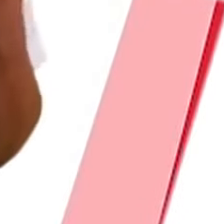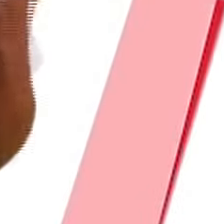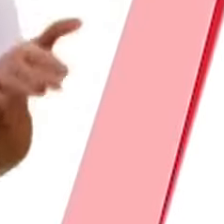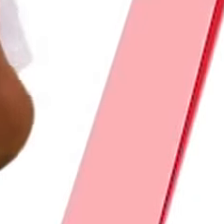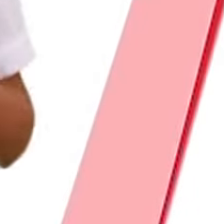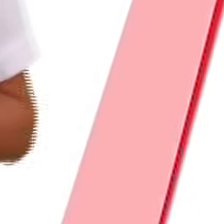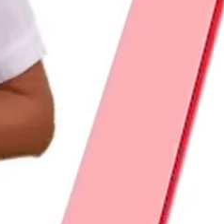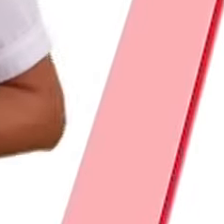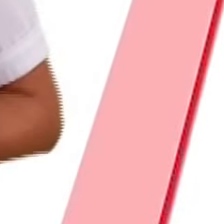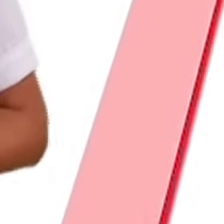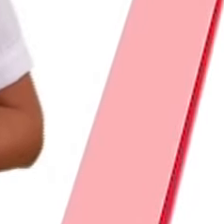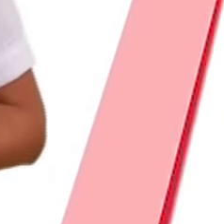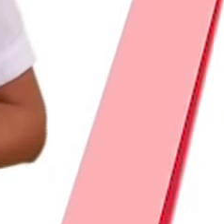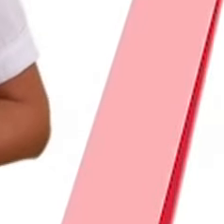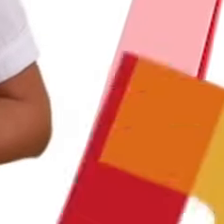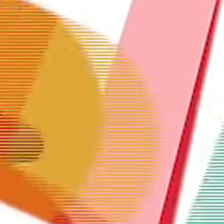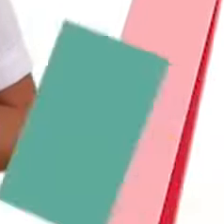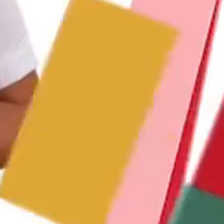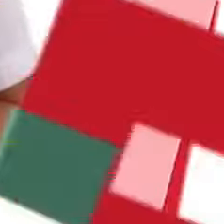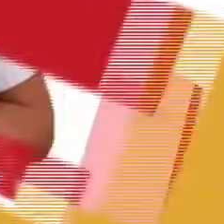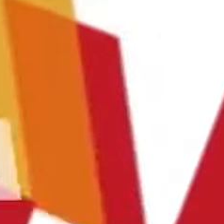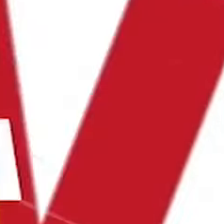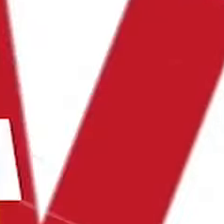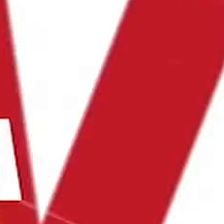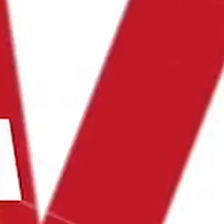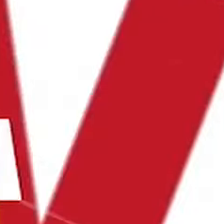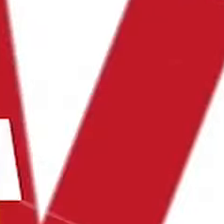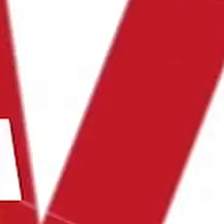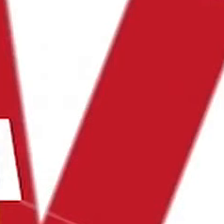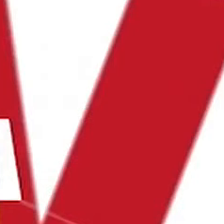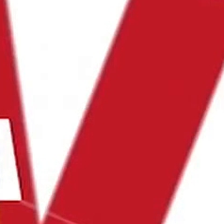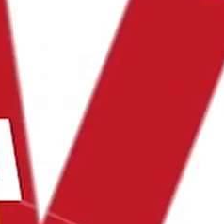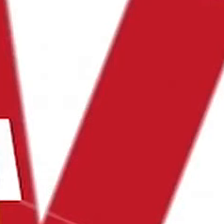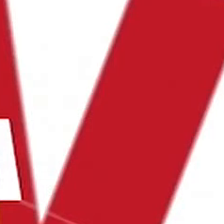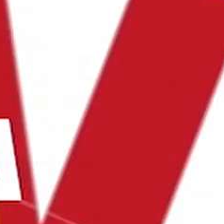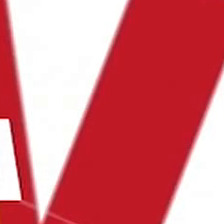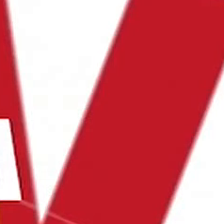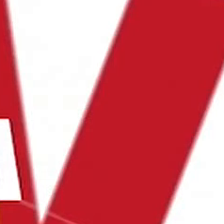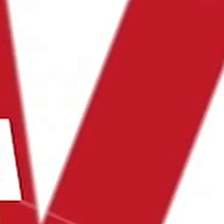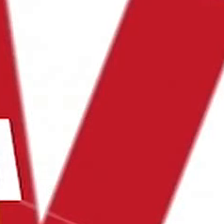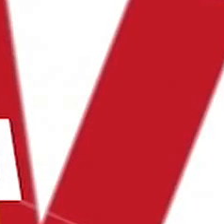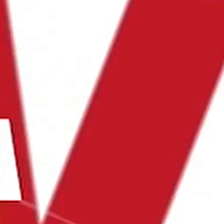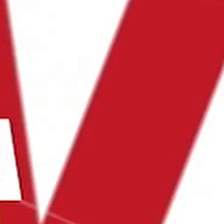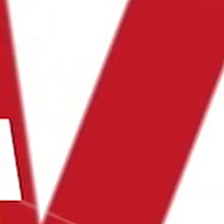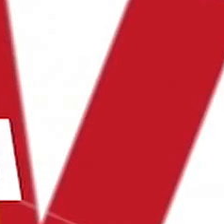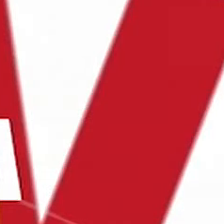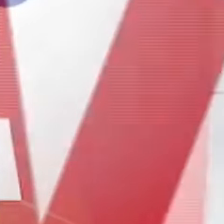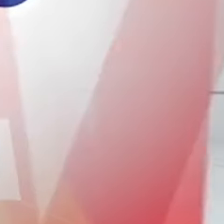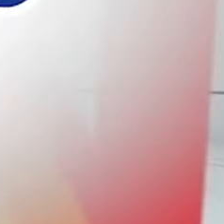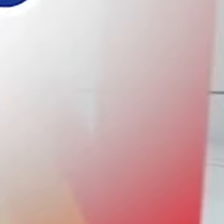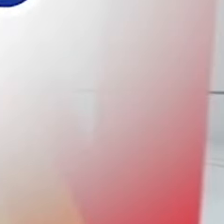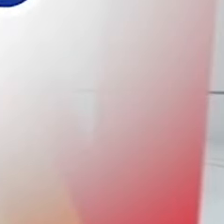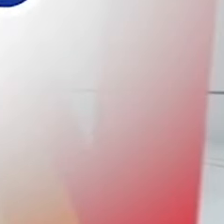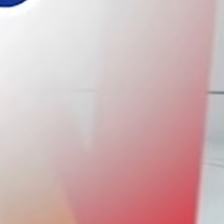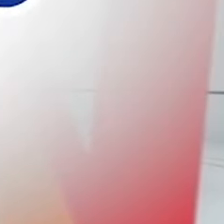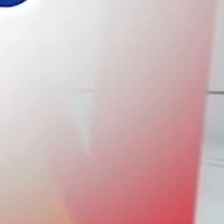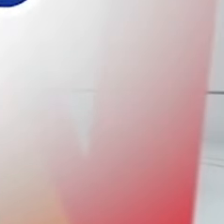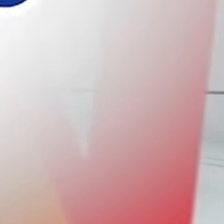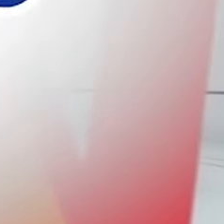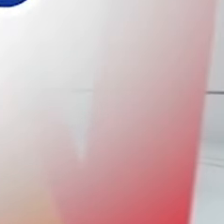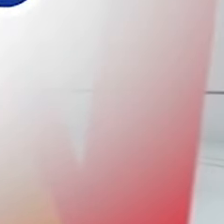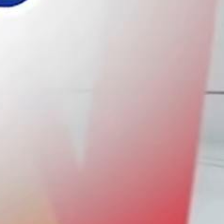y mejorará su autoestima. Buena vida. De lunes a viernes a las 4:30 de la tarde. Por 13,